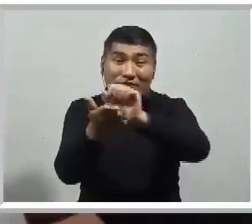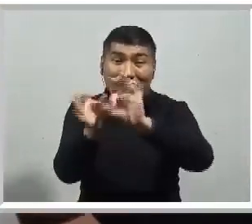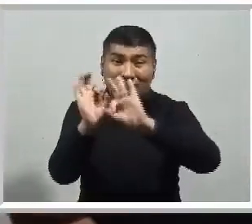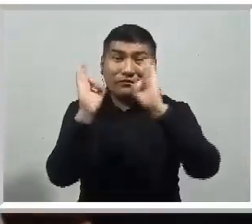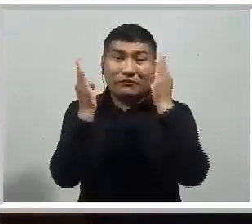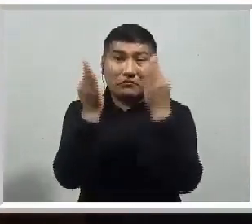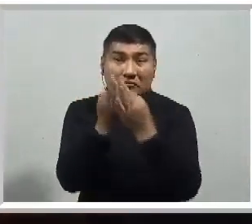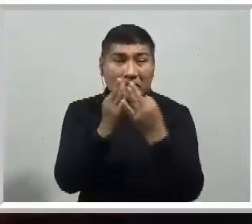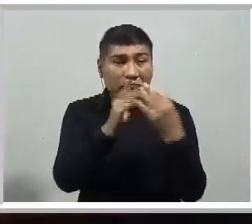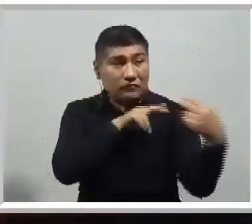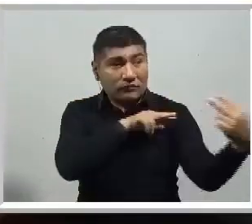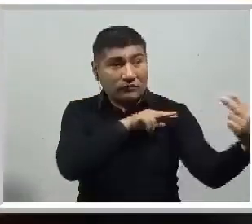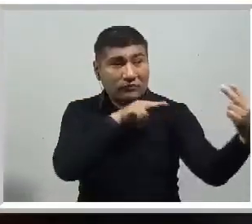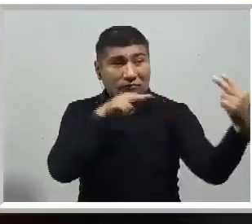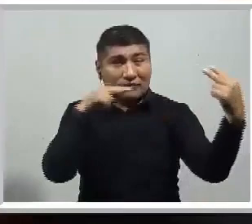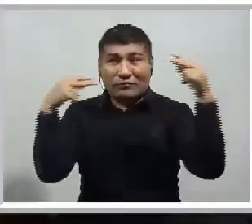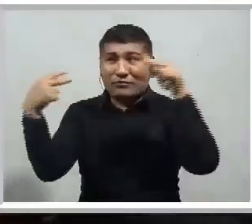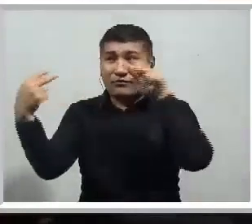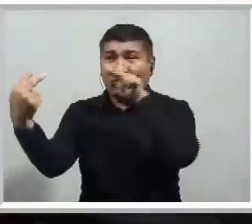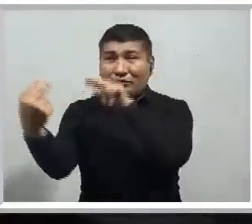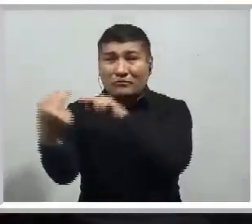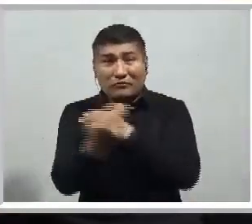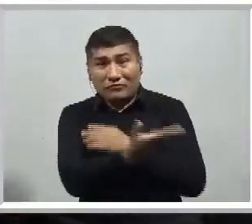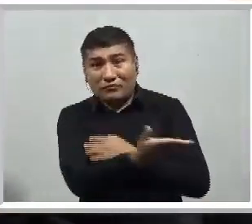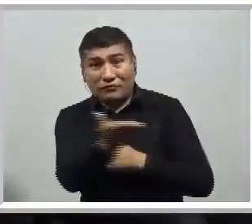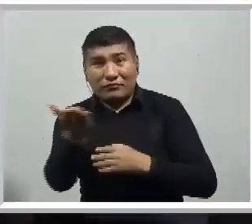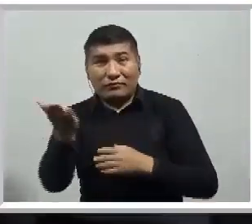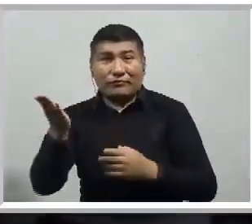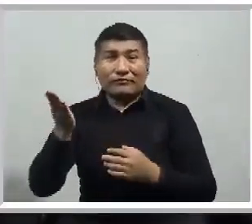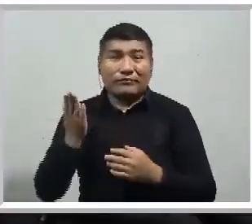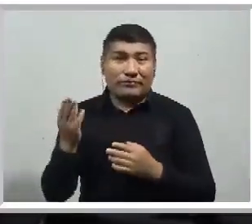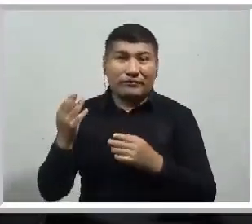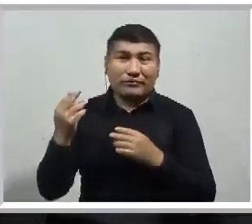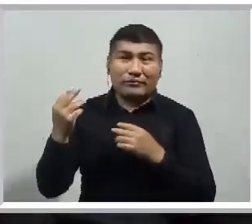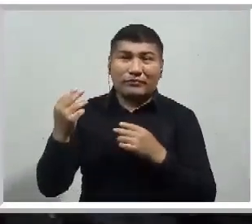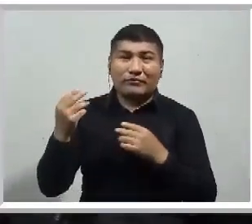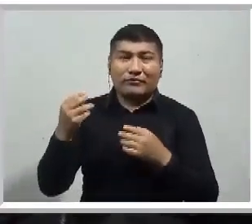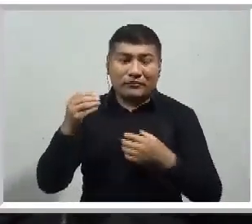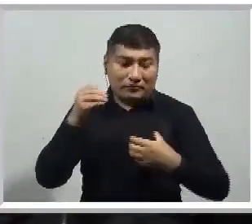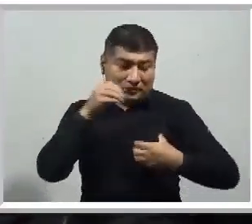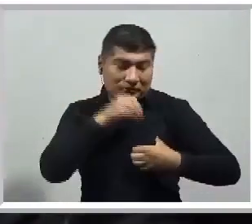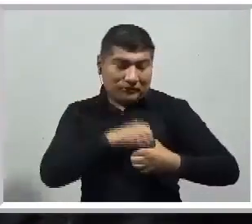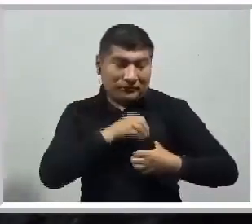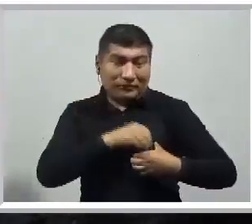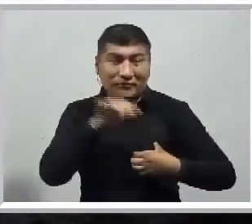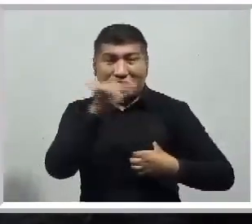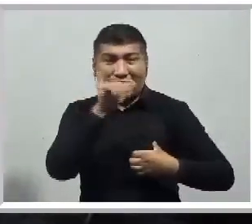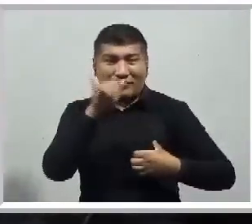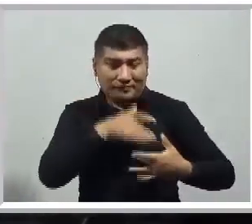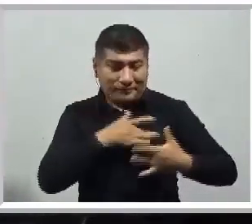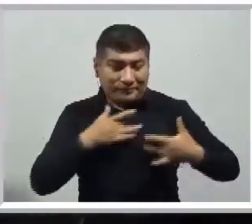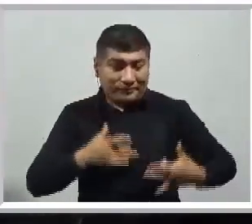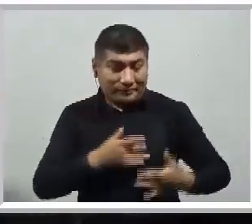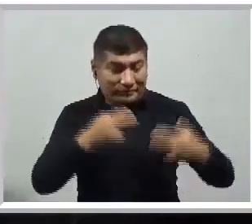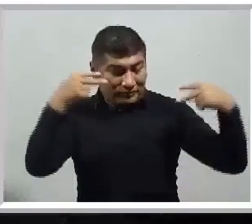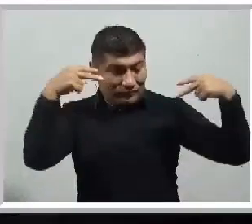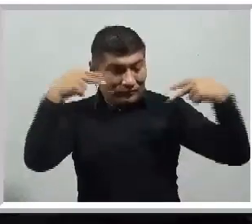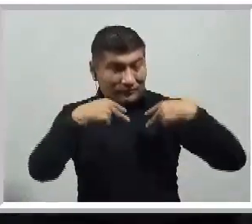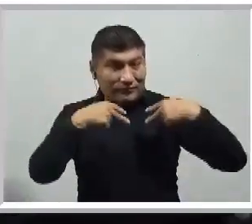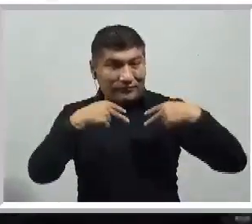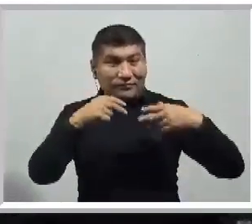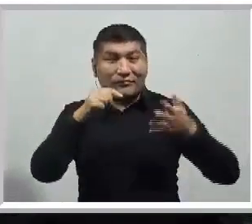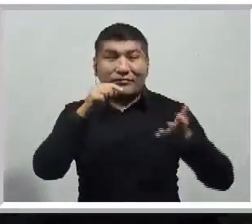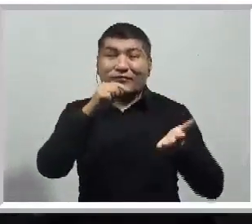Mirándonos o mirando a ellos, nos miramos a nosotros mismos. Allá lo